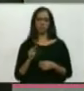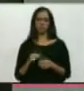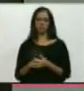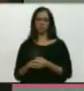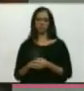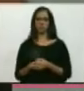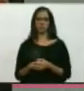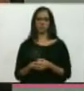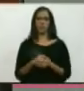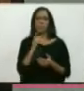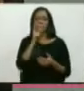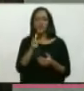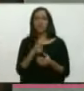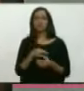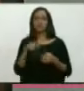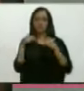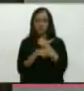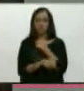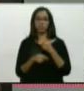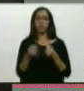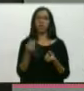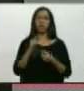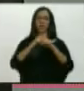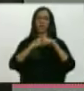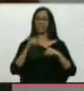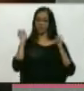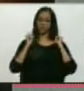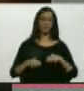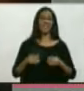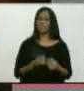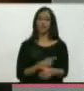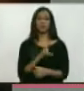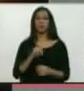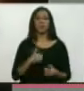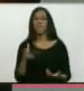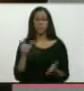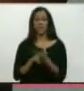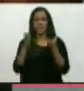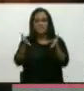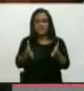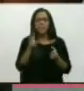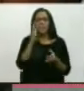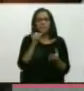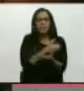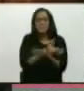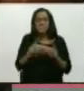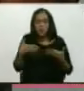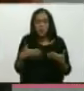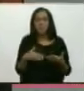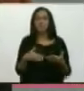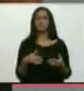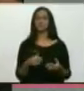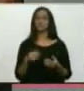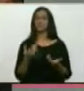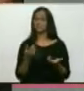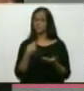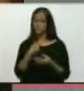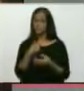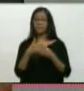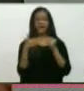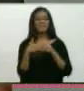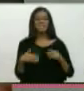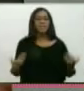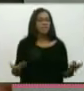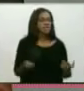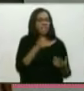malversación de fondos, porque el procurador te renuncia y te dice, hermano, eso no se puede aprobar así, 20 millones de dólares pagaste, ¿qué? Ahora bien, ¿quiénes